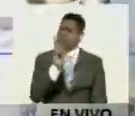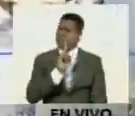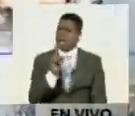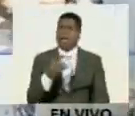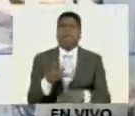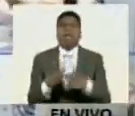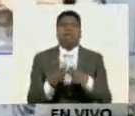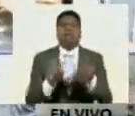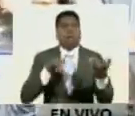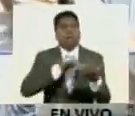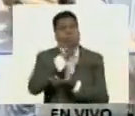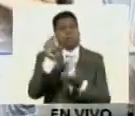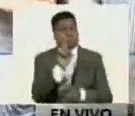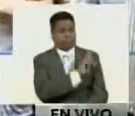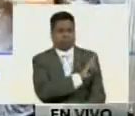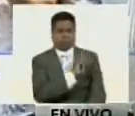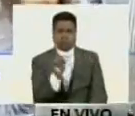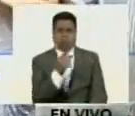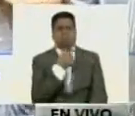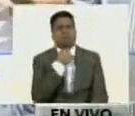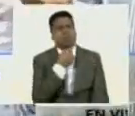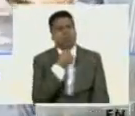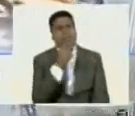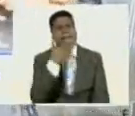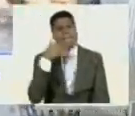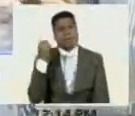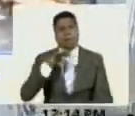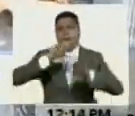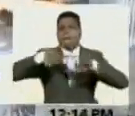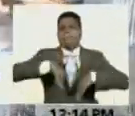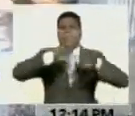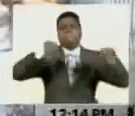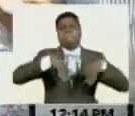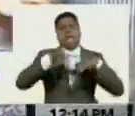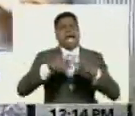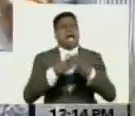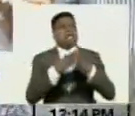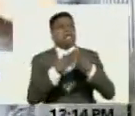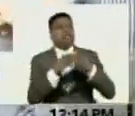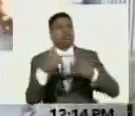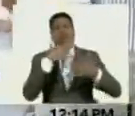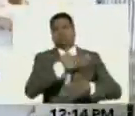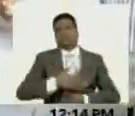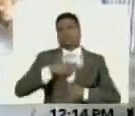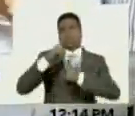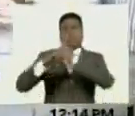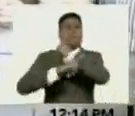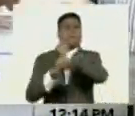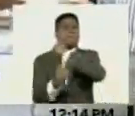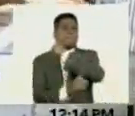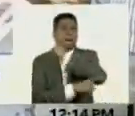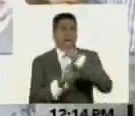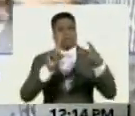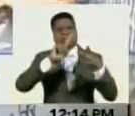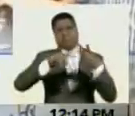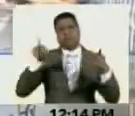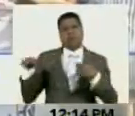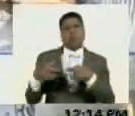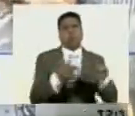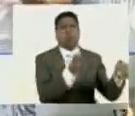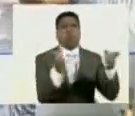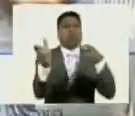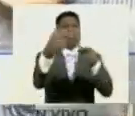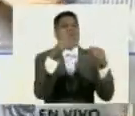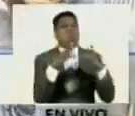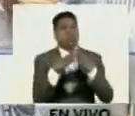acciones desestabilizadoras, no. La inmensa mayoría está en su playita, la inmensa mayoría está en los parques, la inmensa mayoría está en los ríos, está en